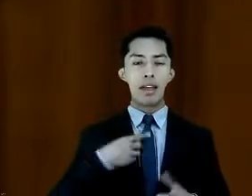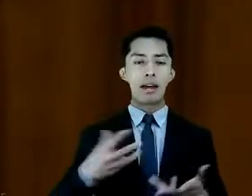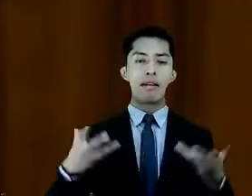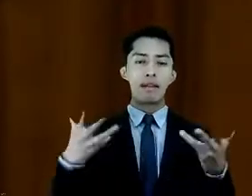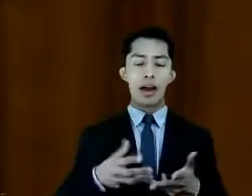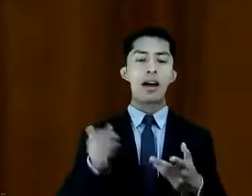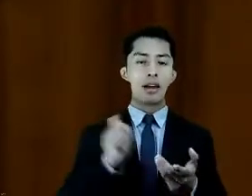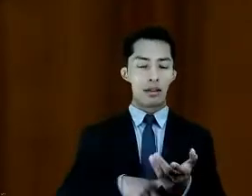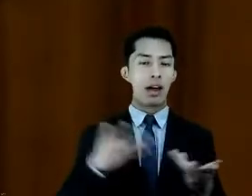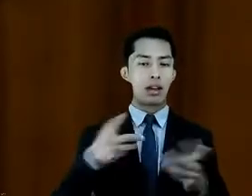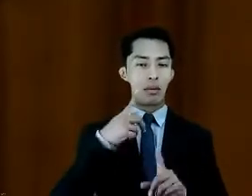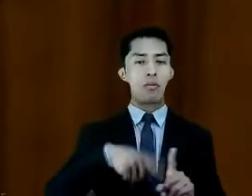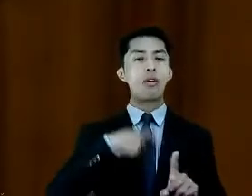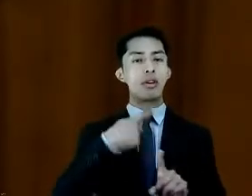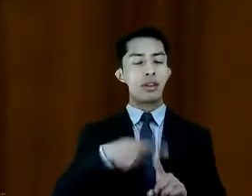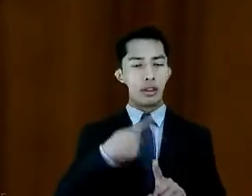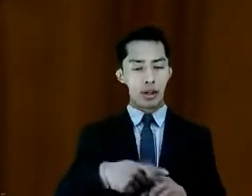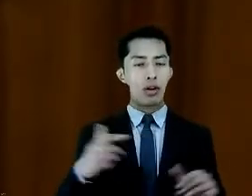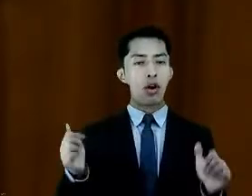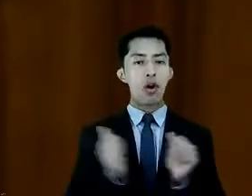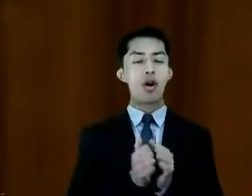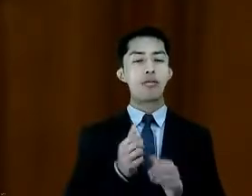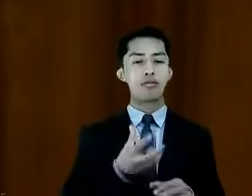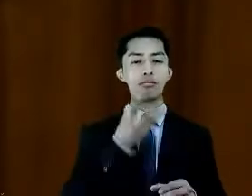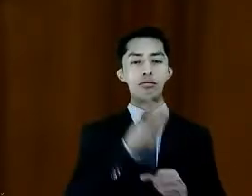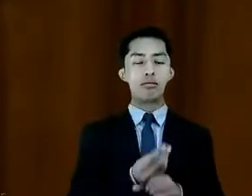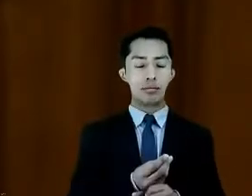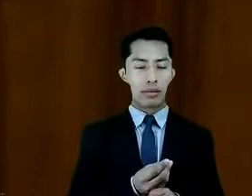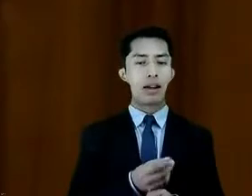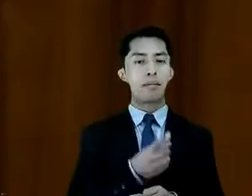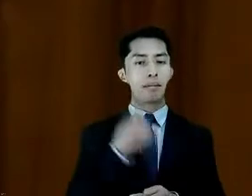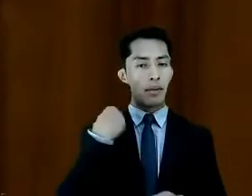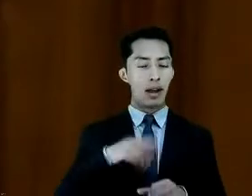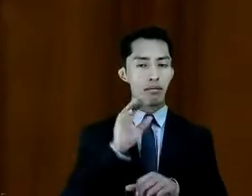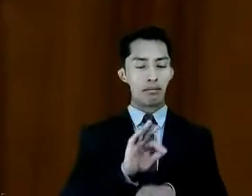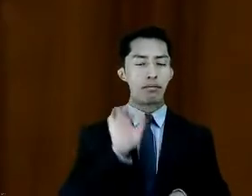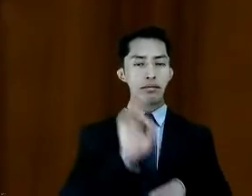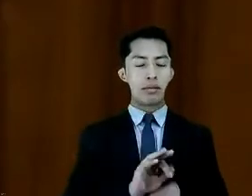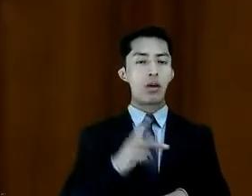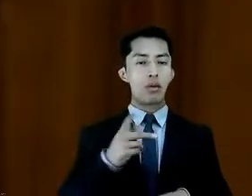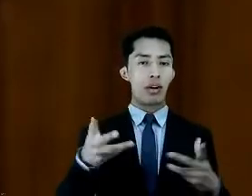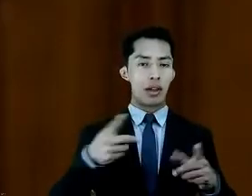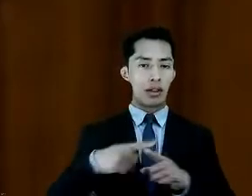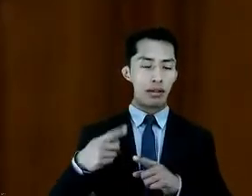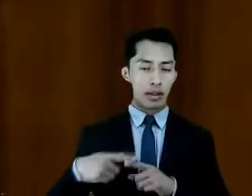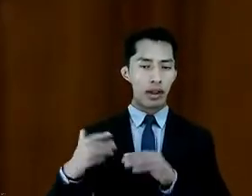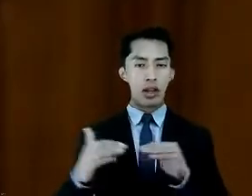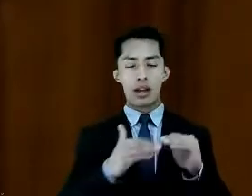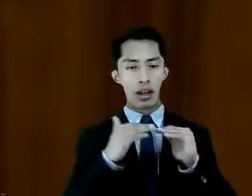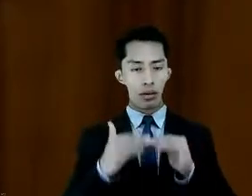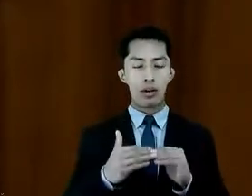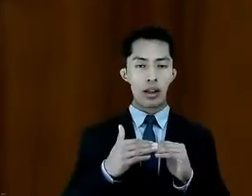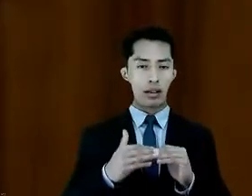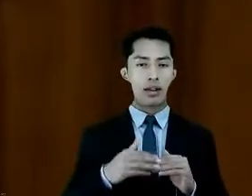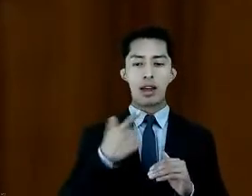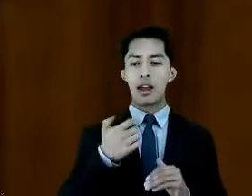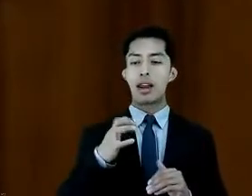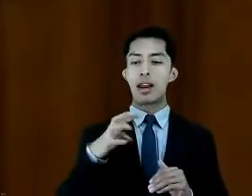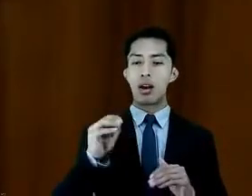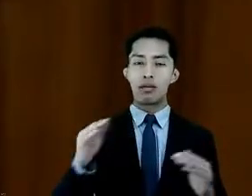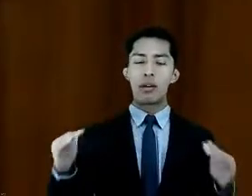medidas positivas compensatorias que tiendan a favorecer condiciones de equidad e